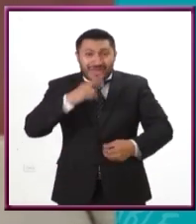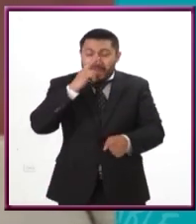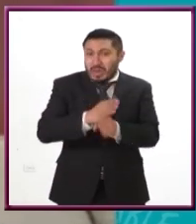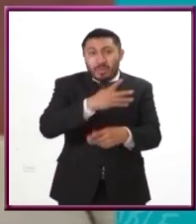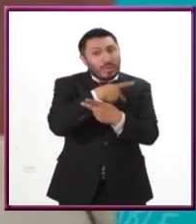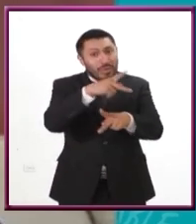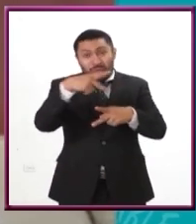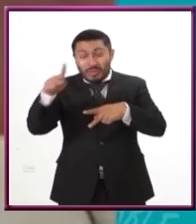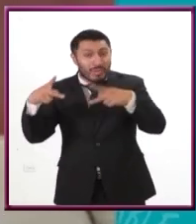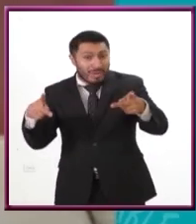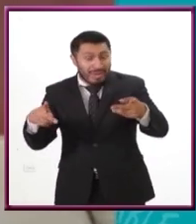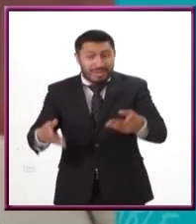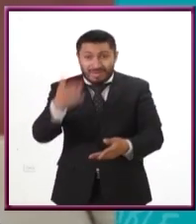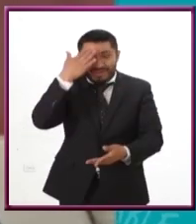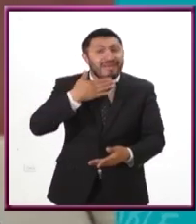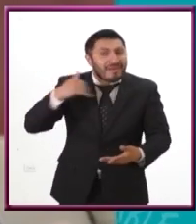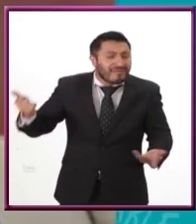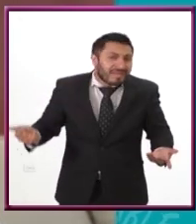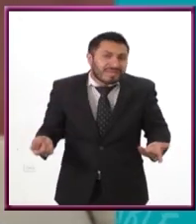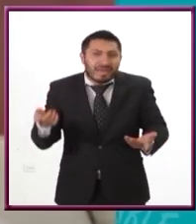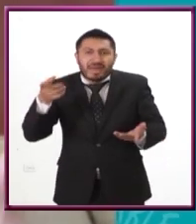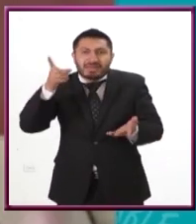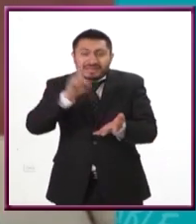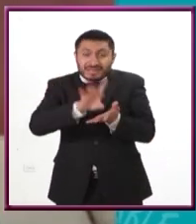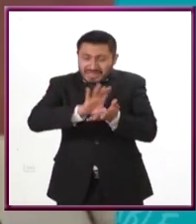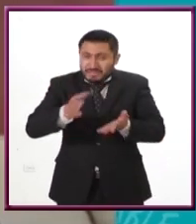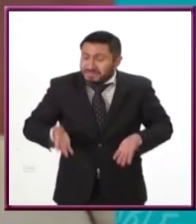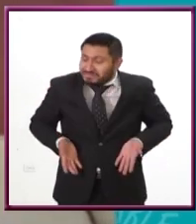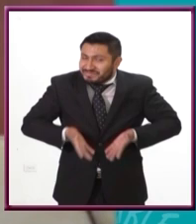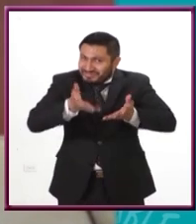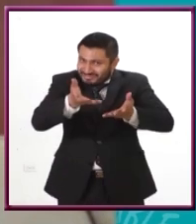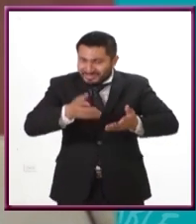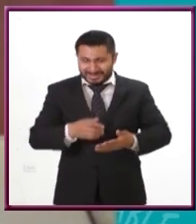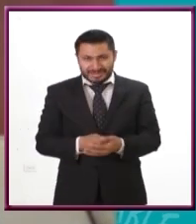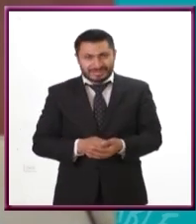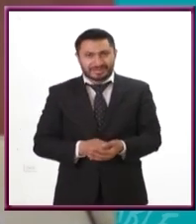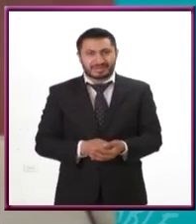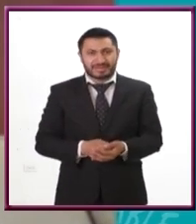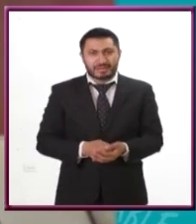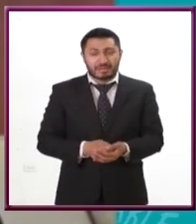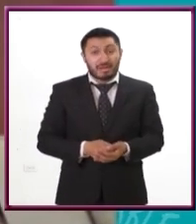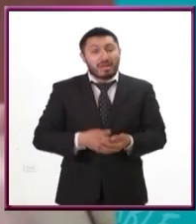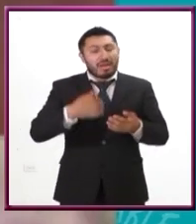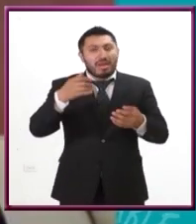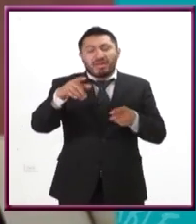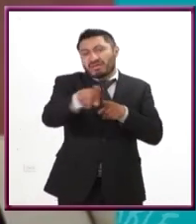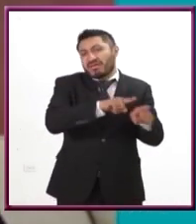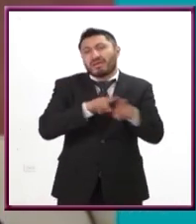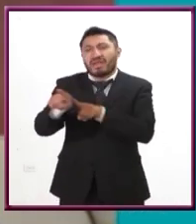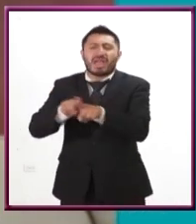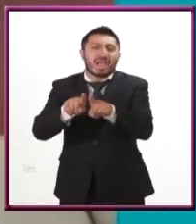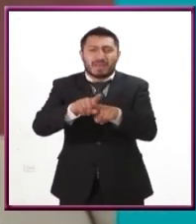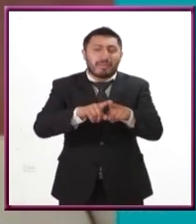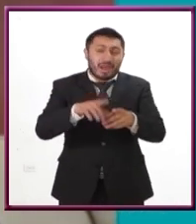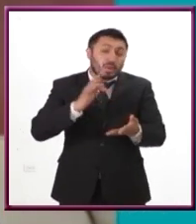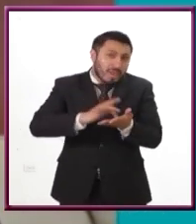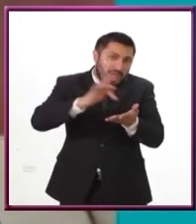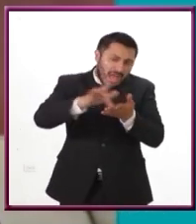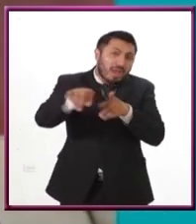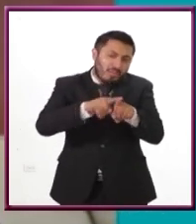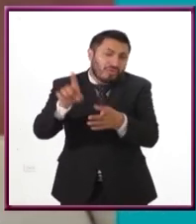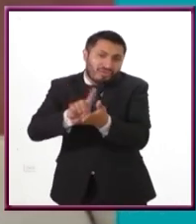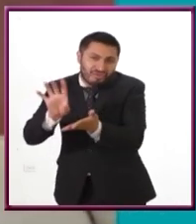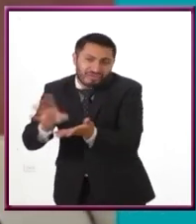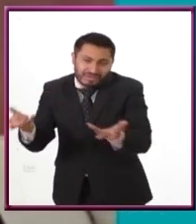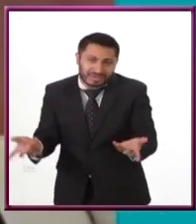control de sus vidas y pues sus habilidades, su discapacidad se los permite. Y bueno, a los hermanos, que pues también